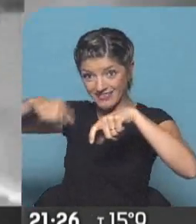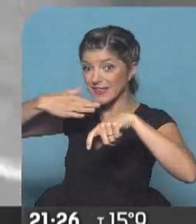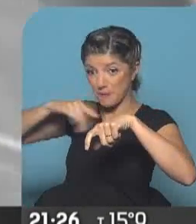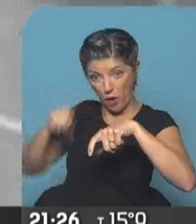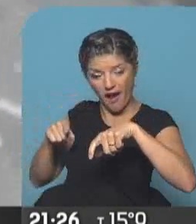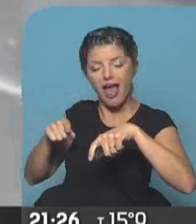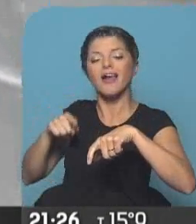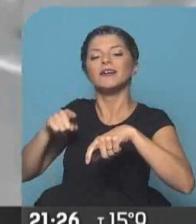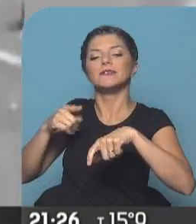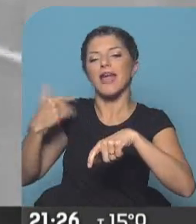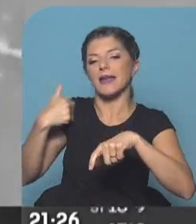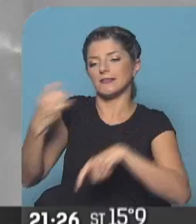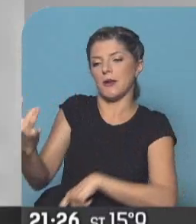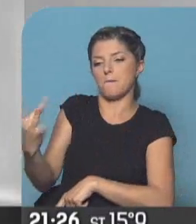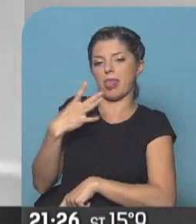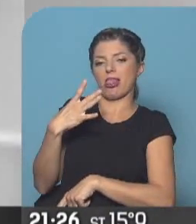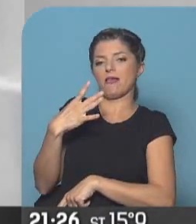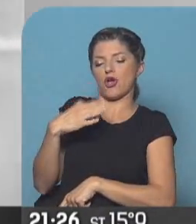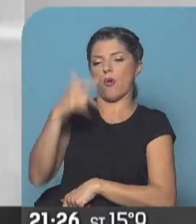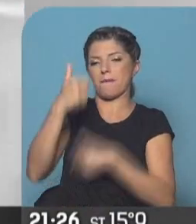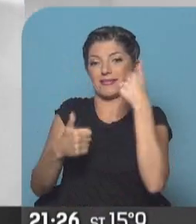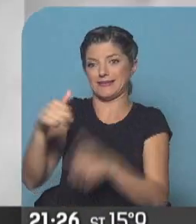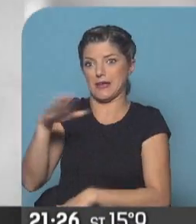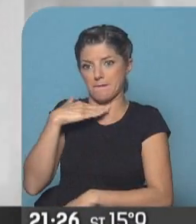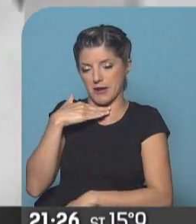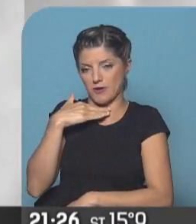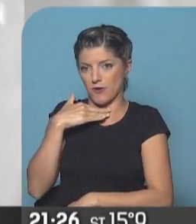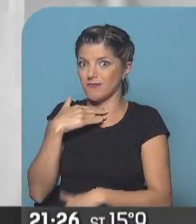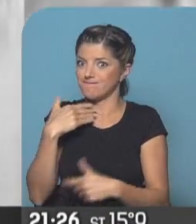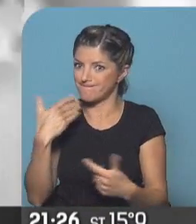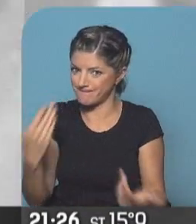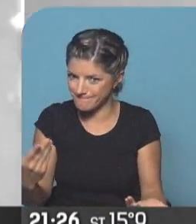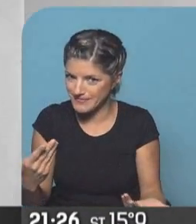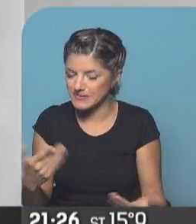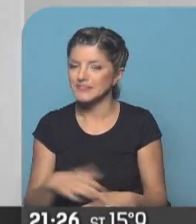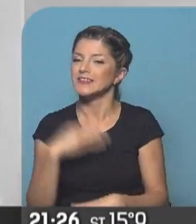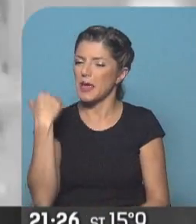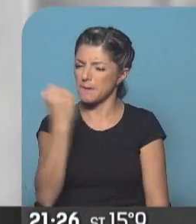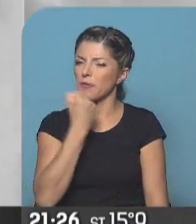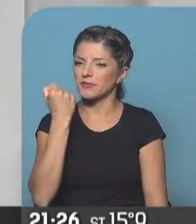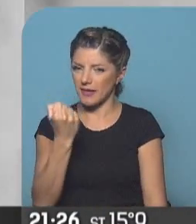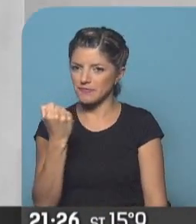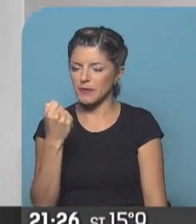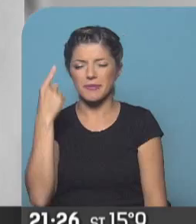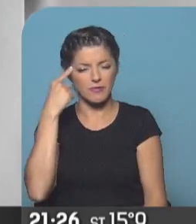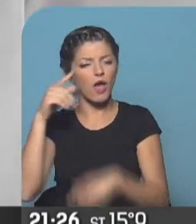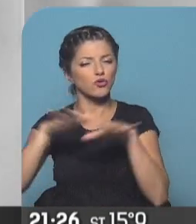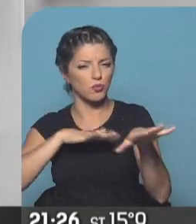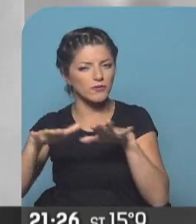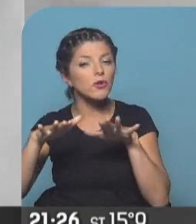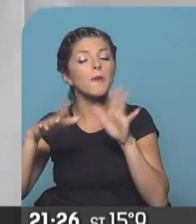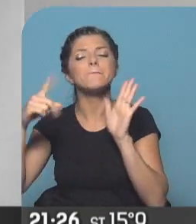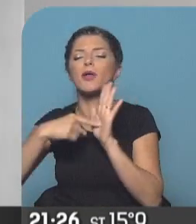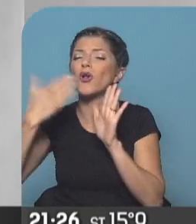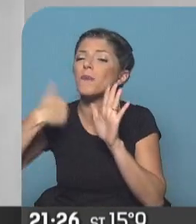equipo nacional quedó eliminado del Mundial de México. O sea que importa mucho el marco, pero lo más